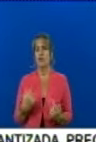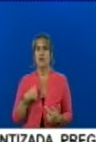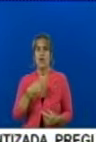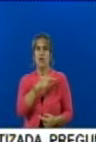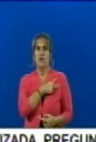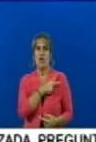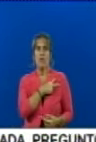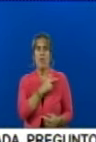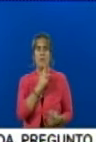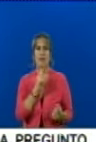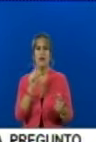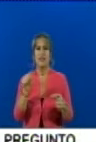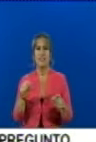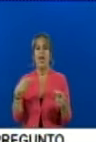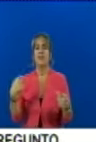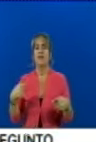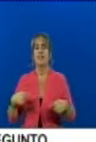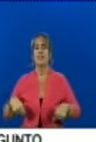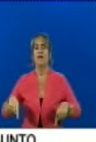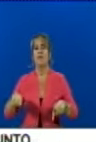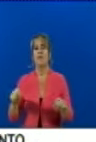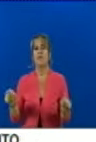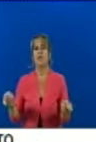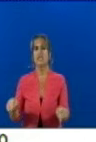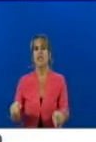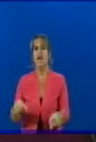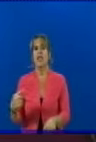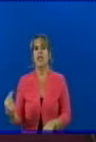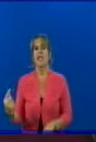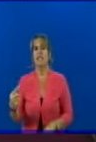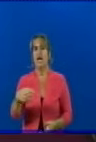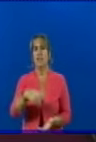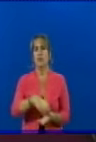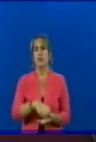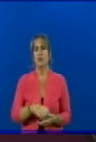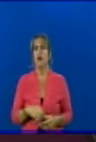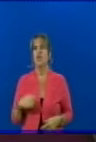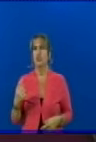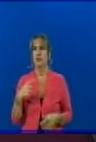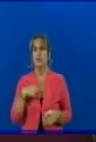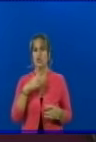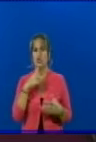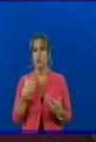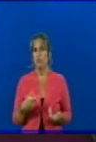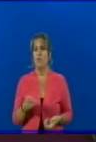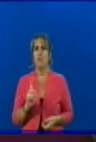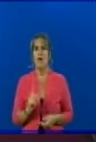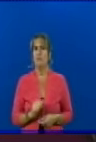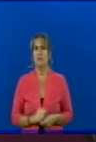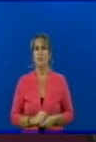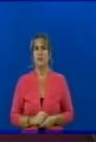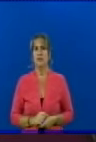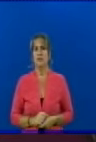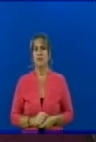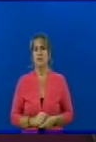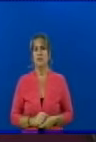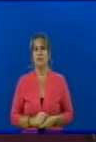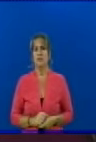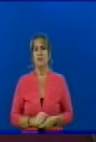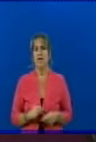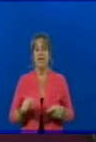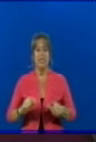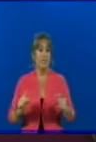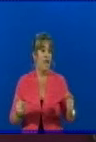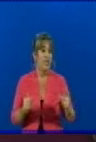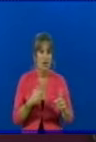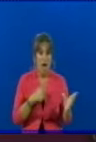jefes estemos en el terreno dando el cara a cara en cada uno de estos ejercicios. Nosotros no nos vamos a cansar, no nos vamos a cansar. Y estos